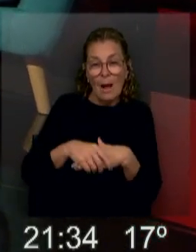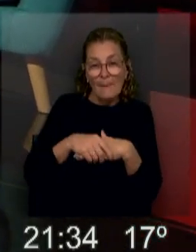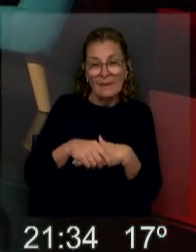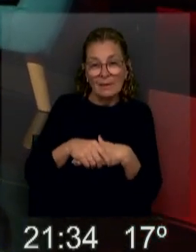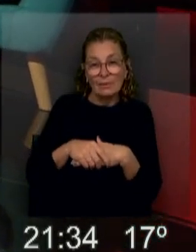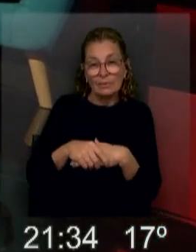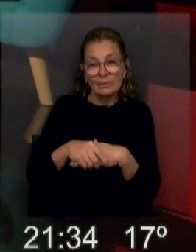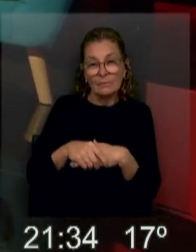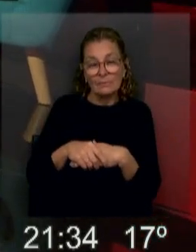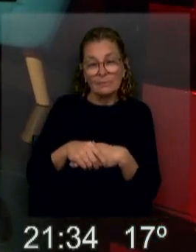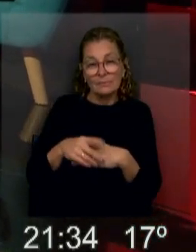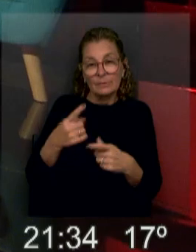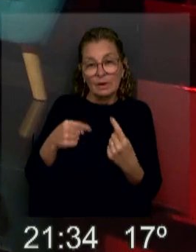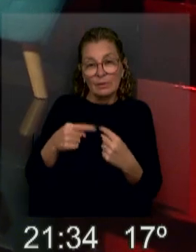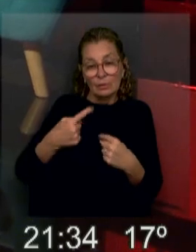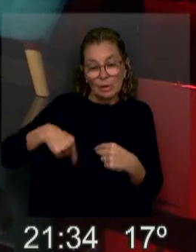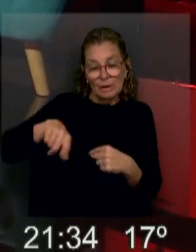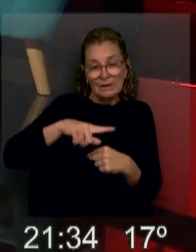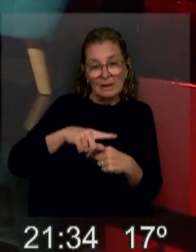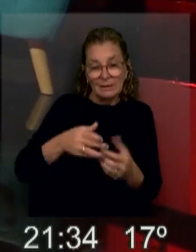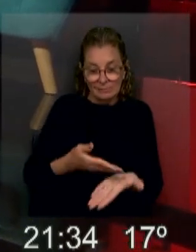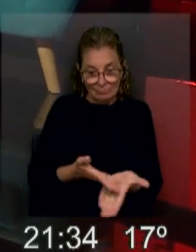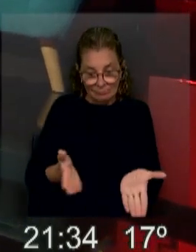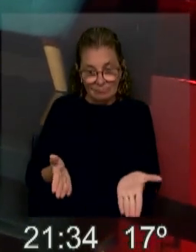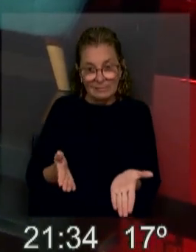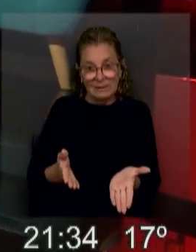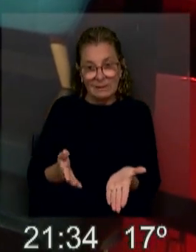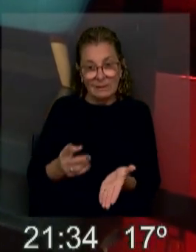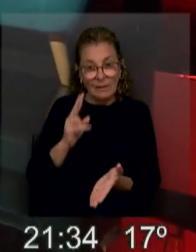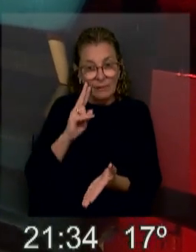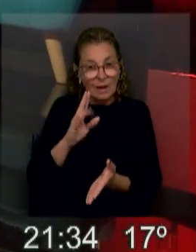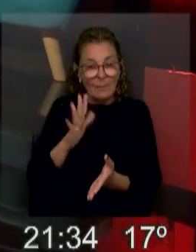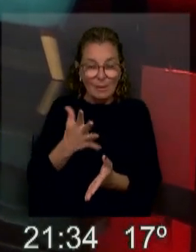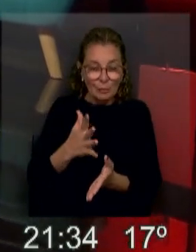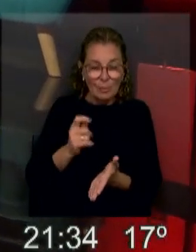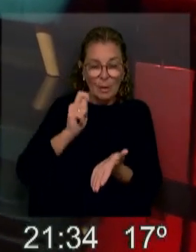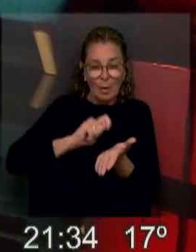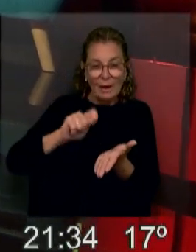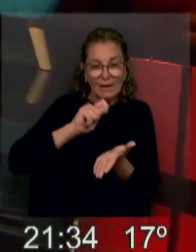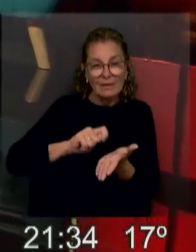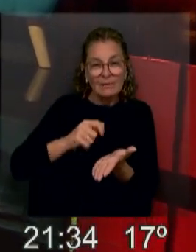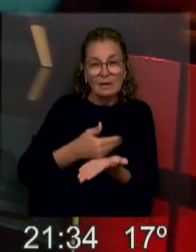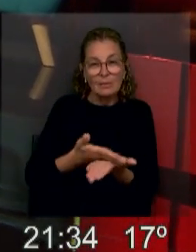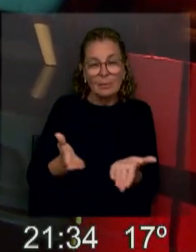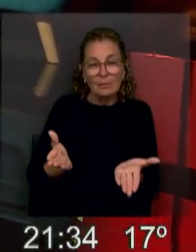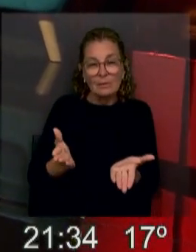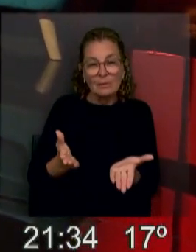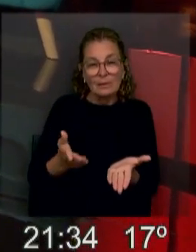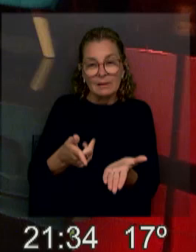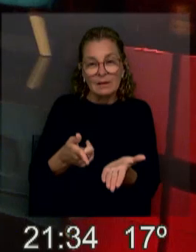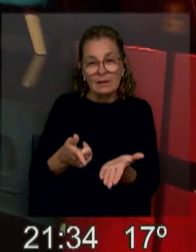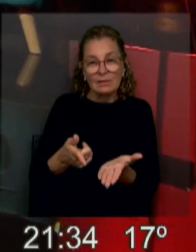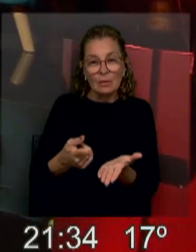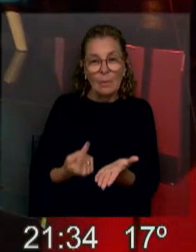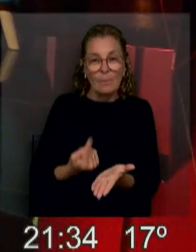parejas. Entonces lo que está ahí es el material y trato de reflejar un poco y ponerlo sobre la mesa como, bueno, esta es la materia